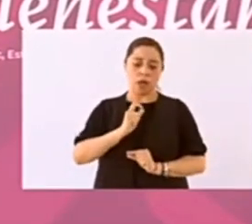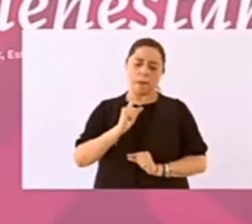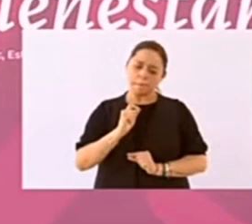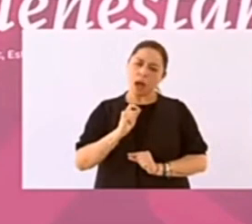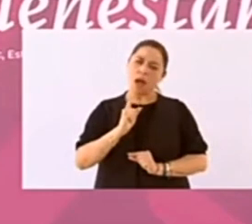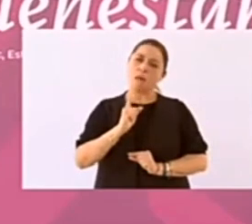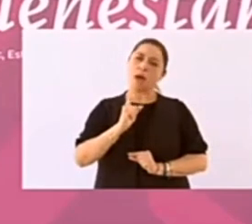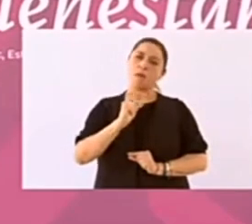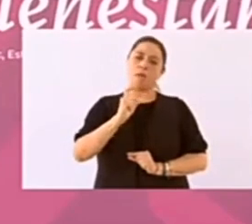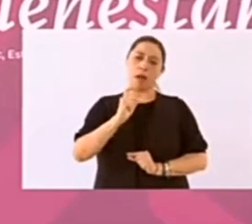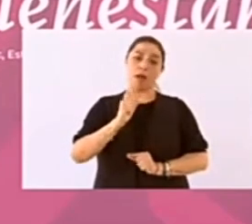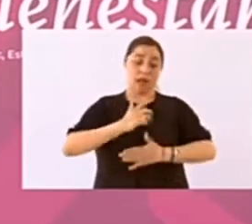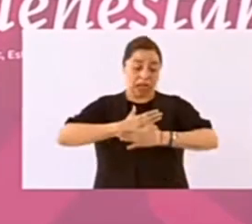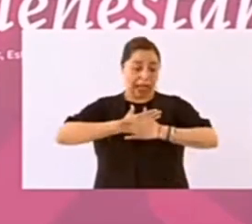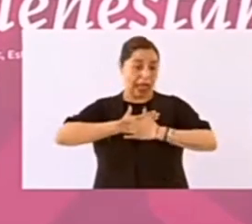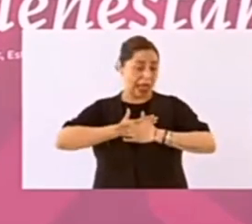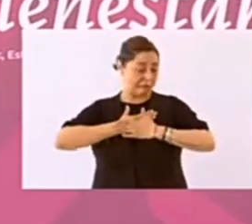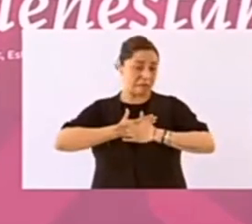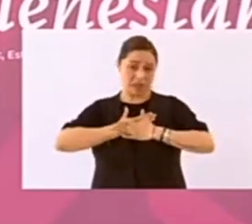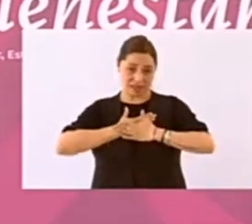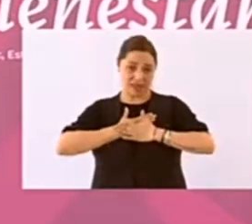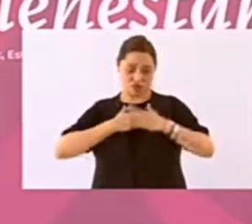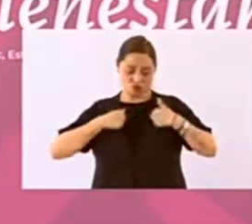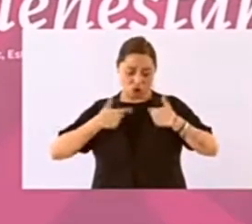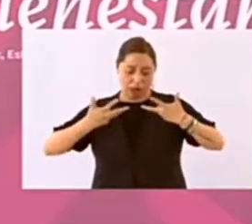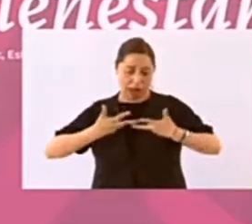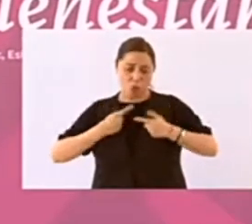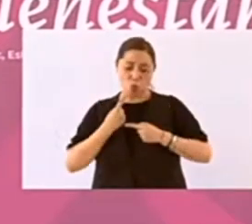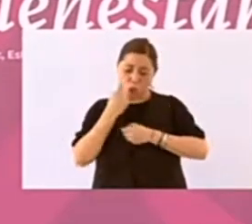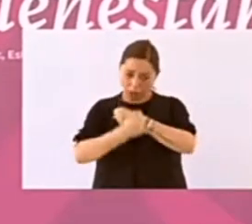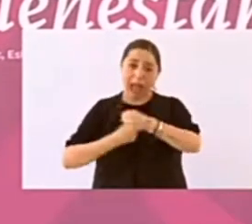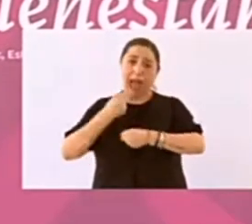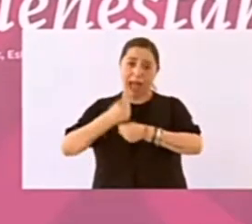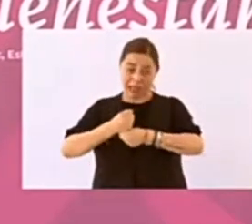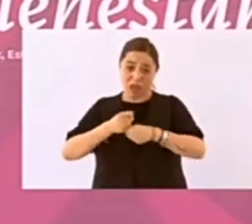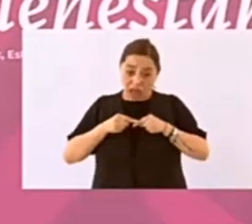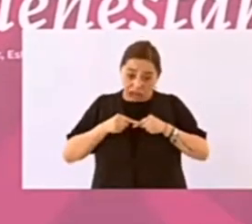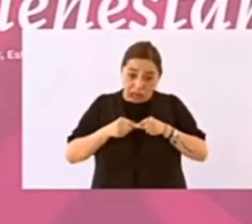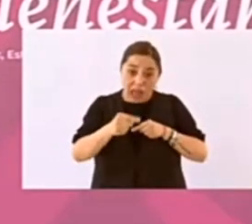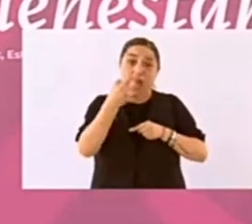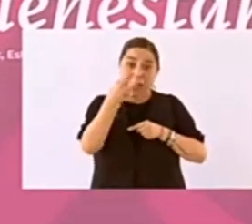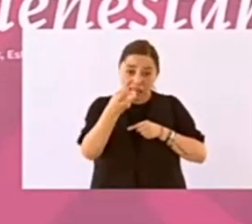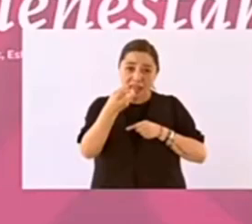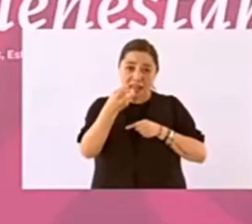mí corresponde, me queda un año y todavía va a subir un poco más.